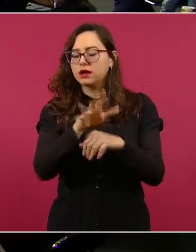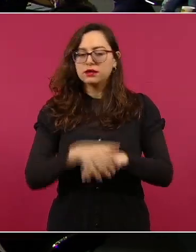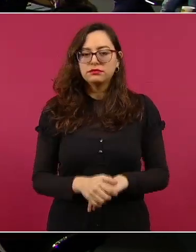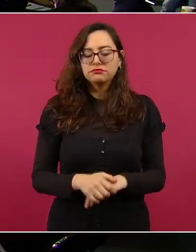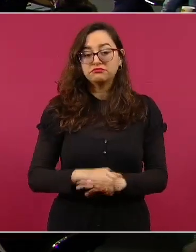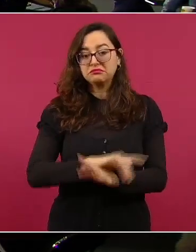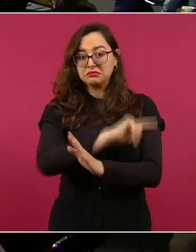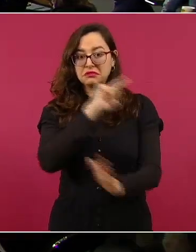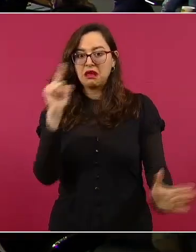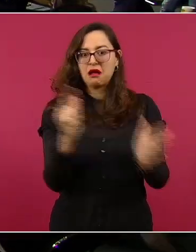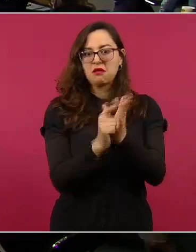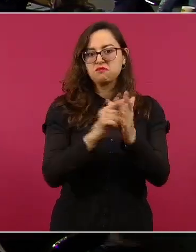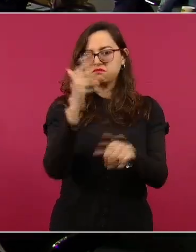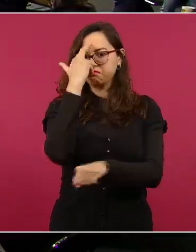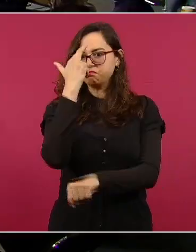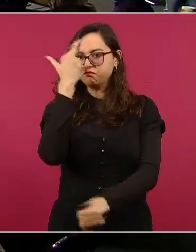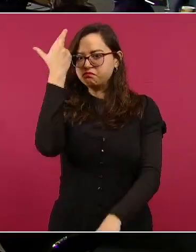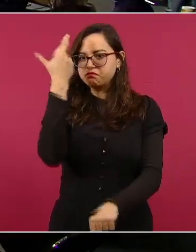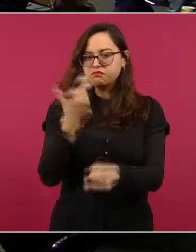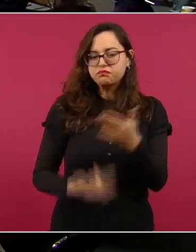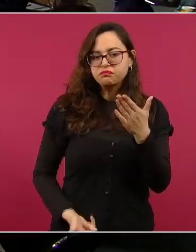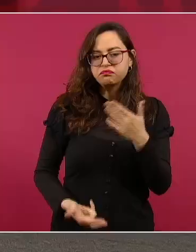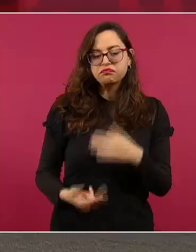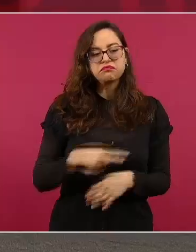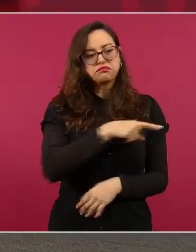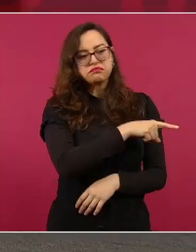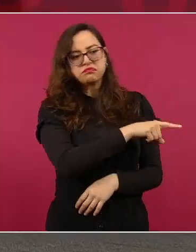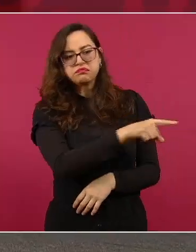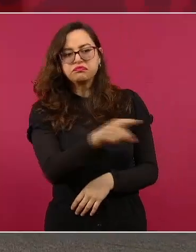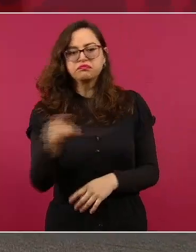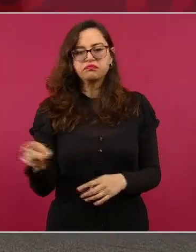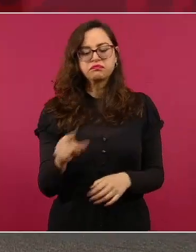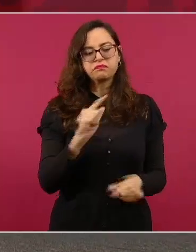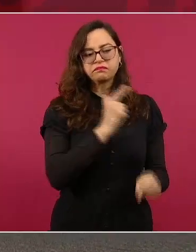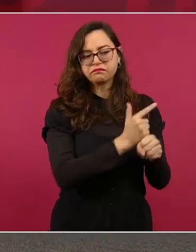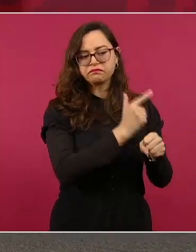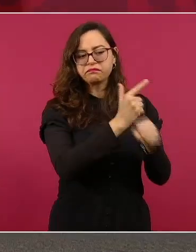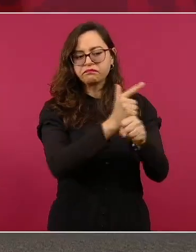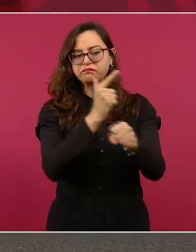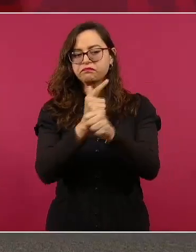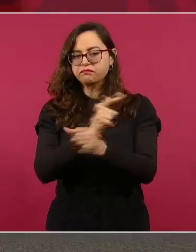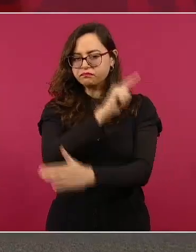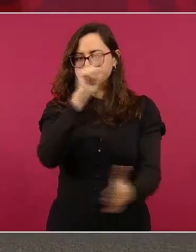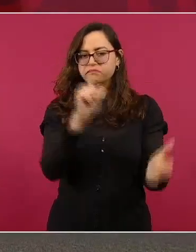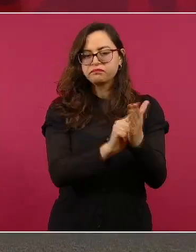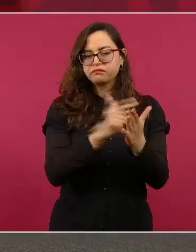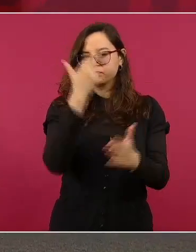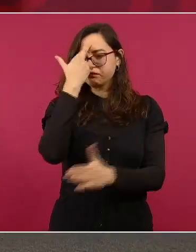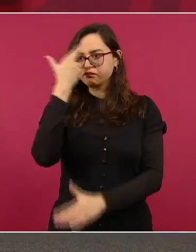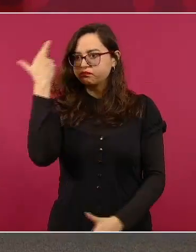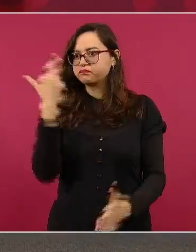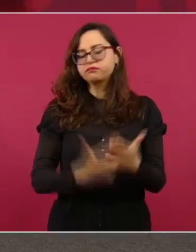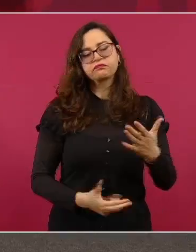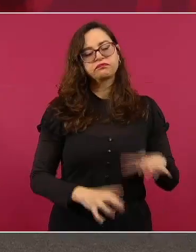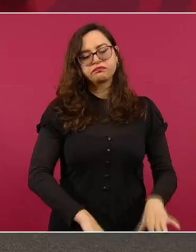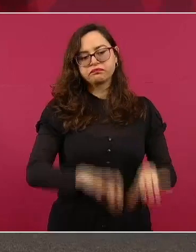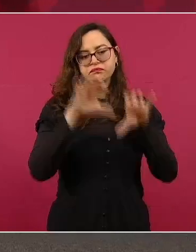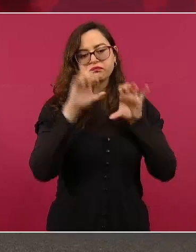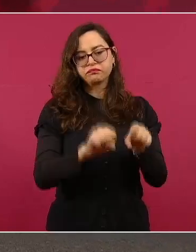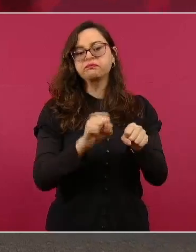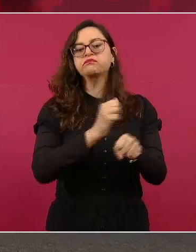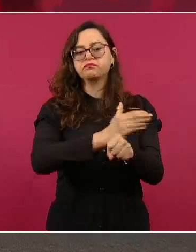a quienes cometen delitos en el plan de